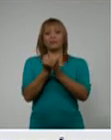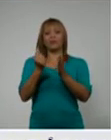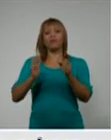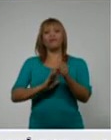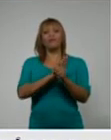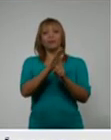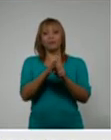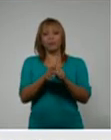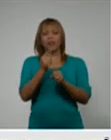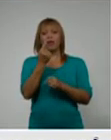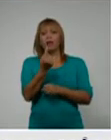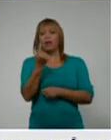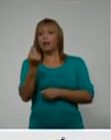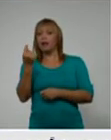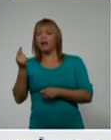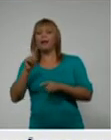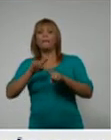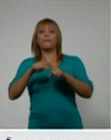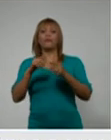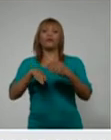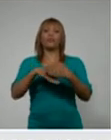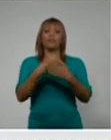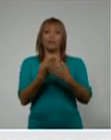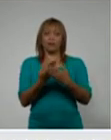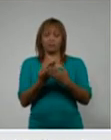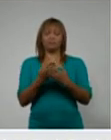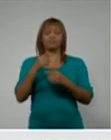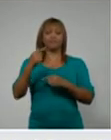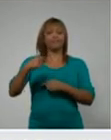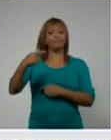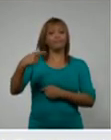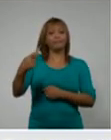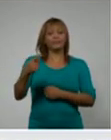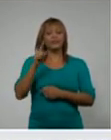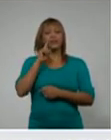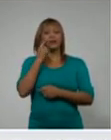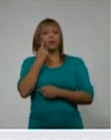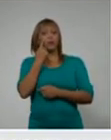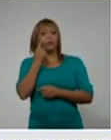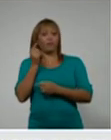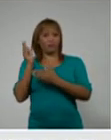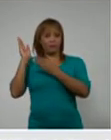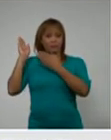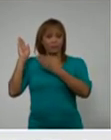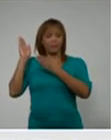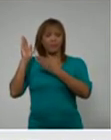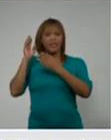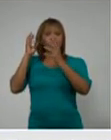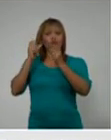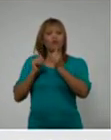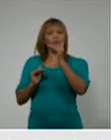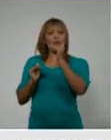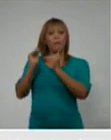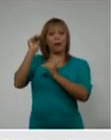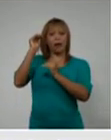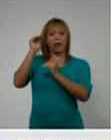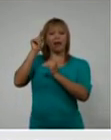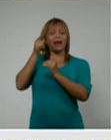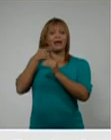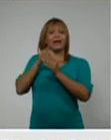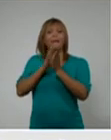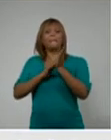confirmados por día. Como ustedes ven, después del número elevado que tuvimos